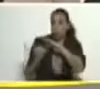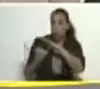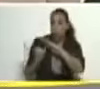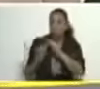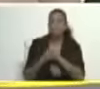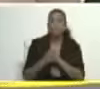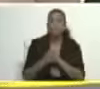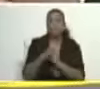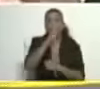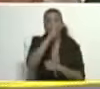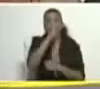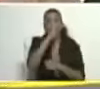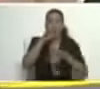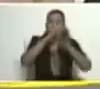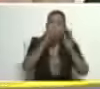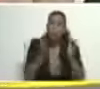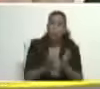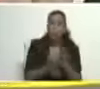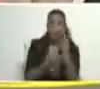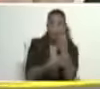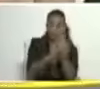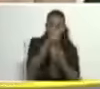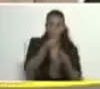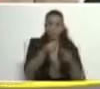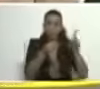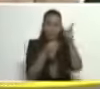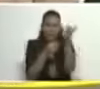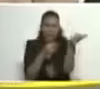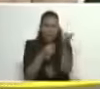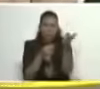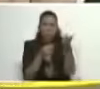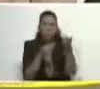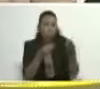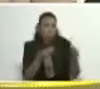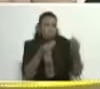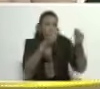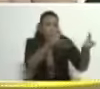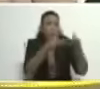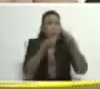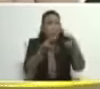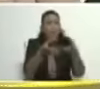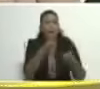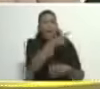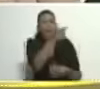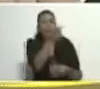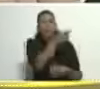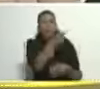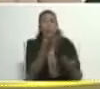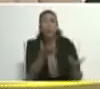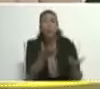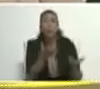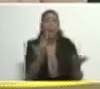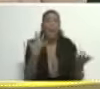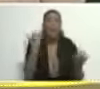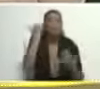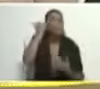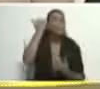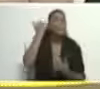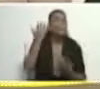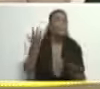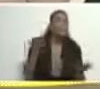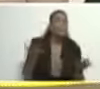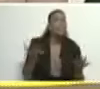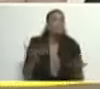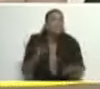del Banco Mundial. Ellos están haciendo pasar la idea